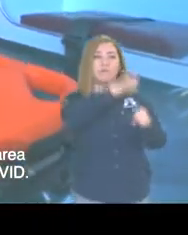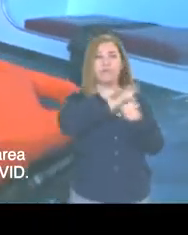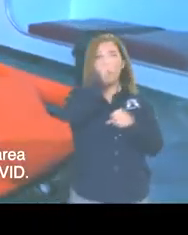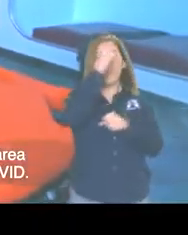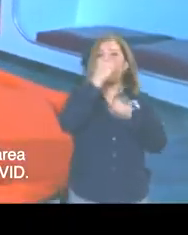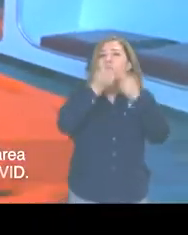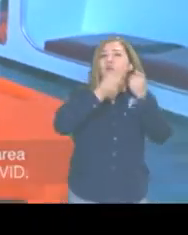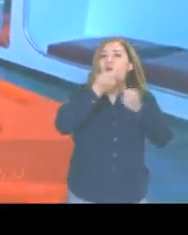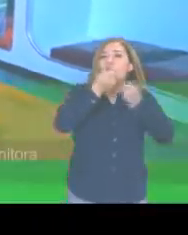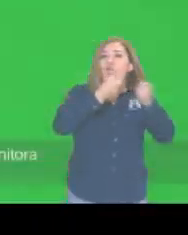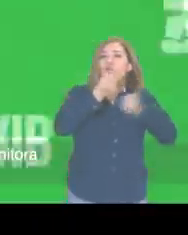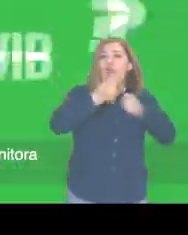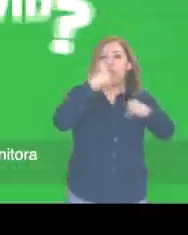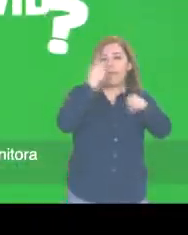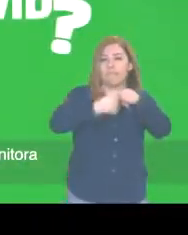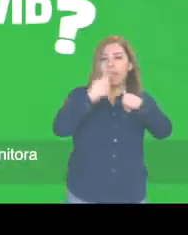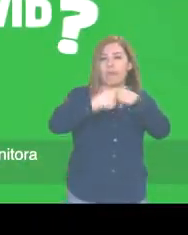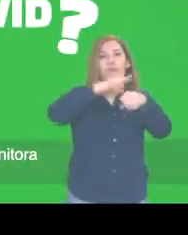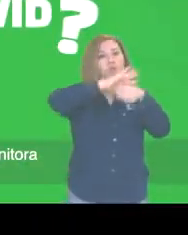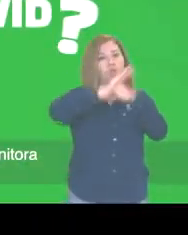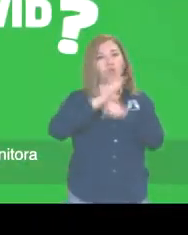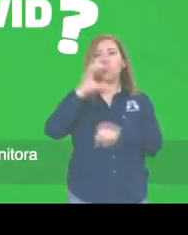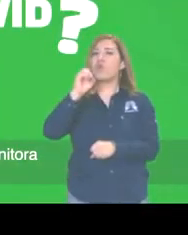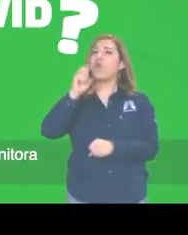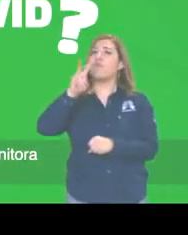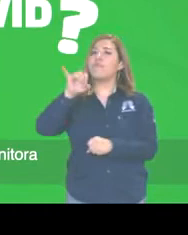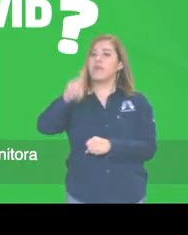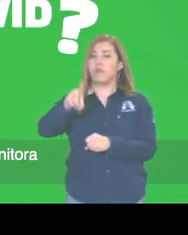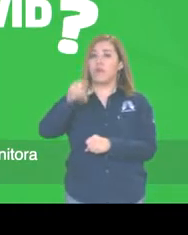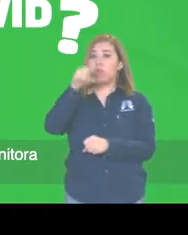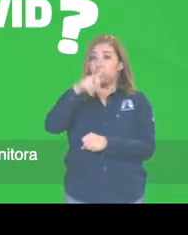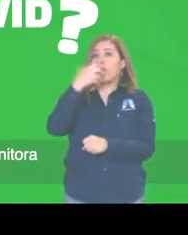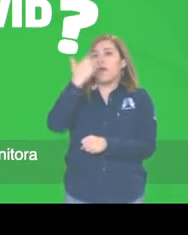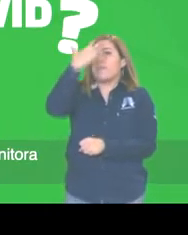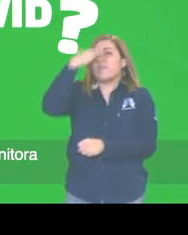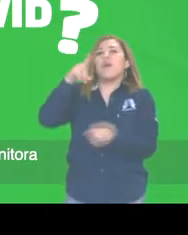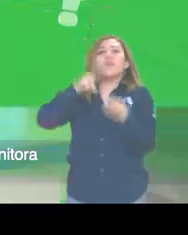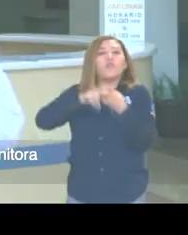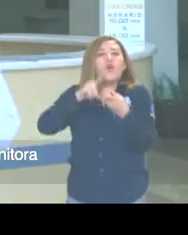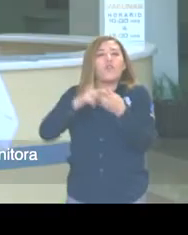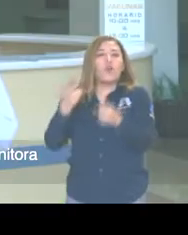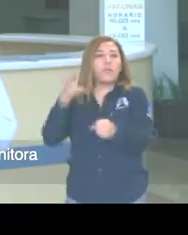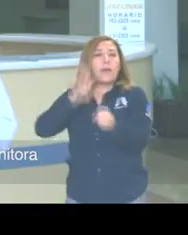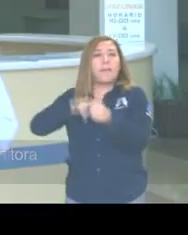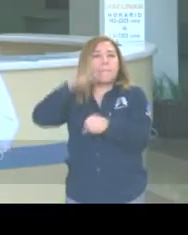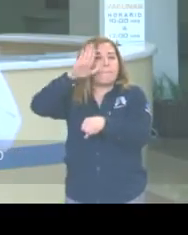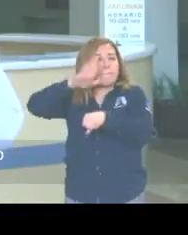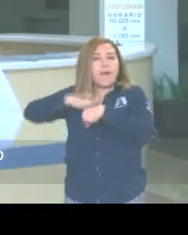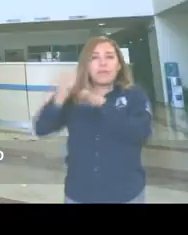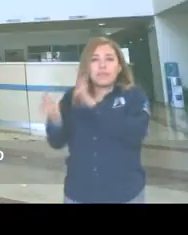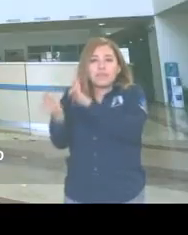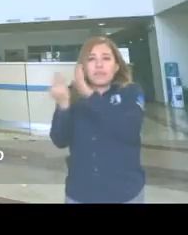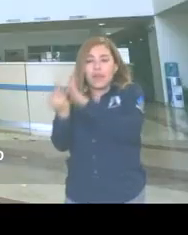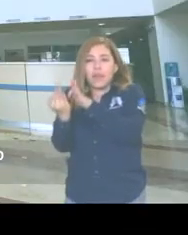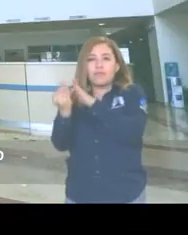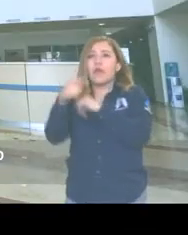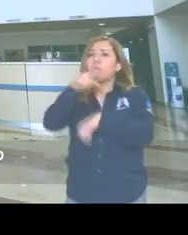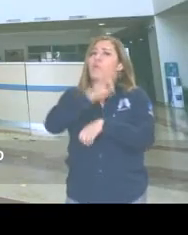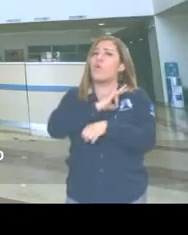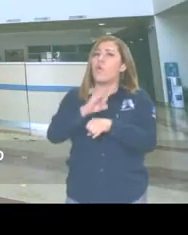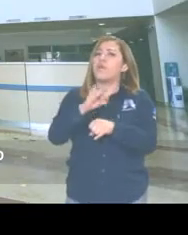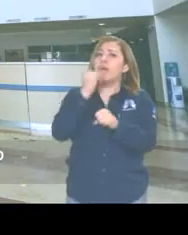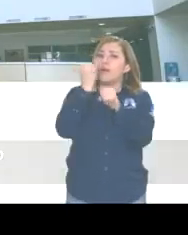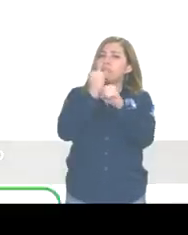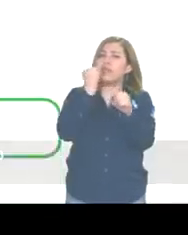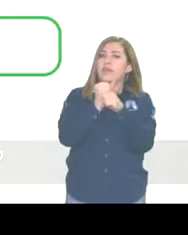manejo de pacientes COVID. Si tú quieres saber en dónde está tu unidad monitora o tu hospital COVID más cercano, no olvido mencionarte en nuestro